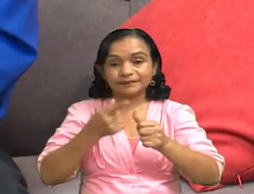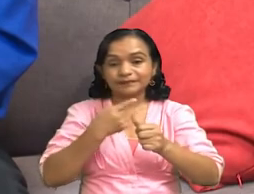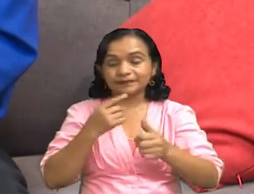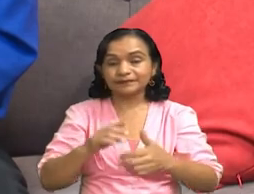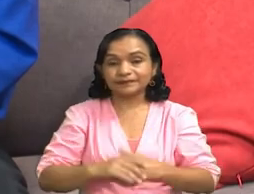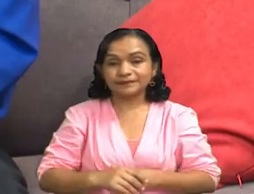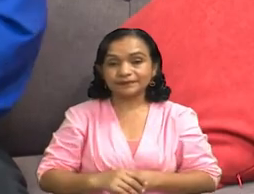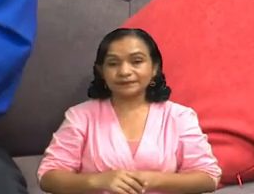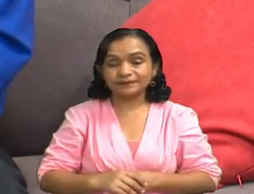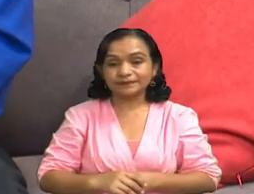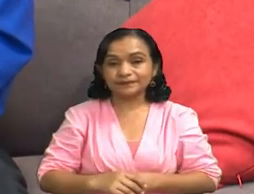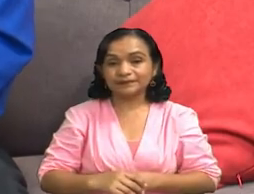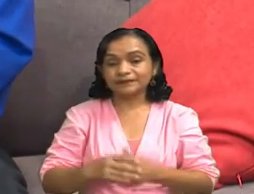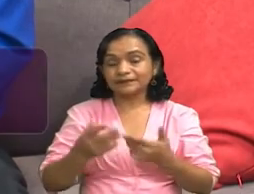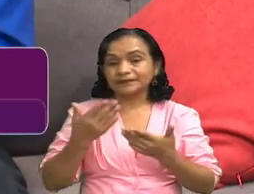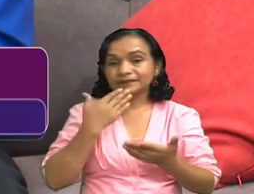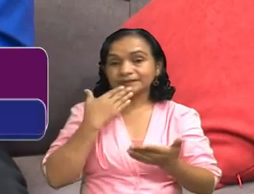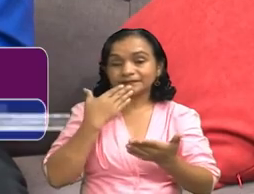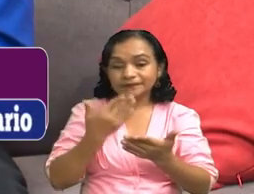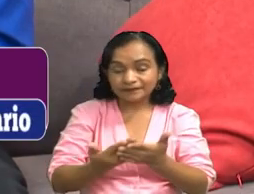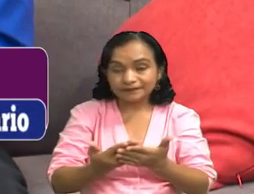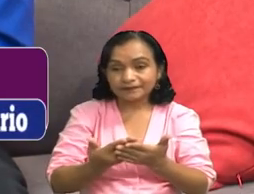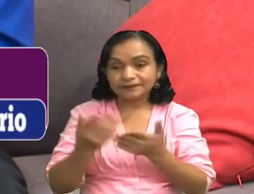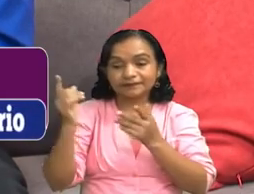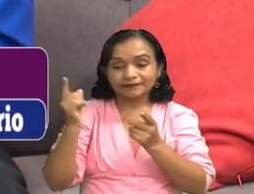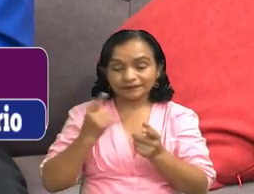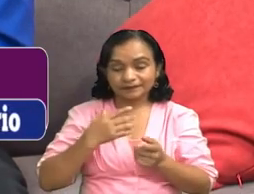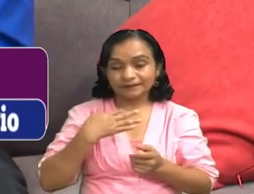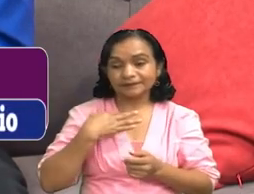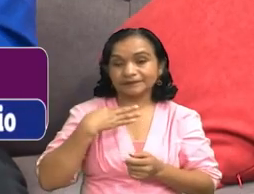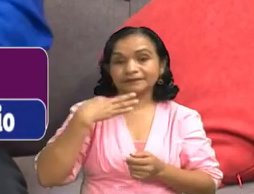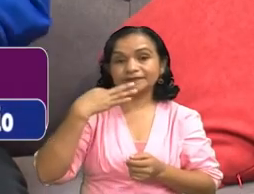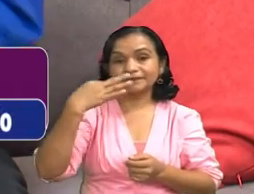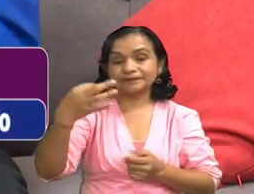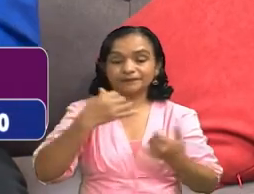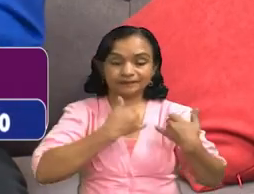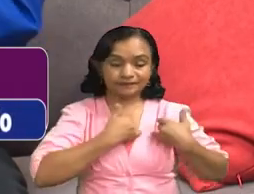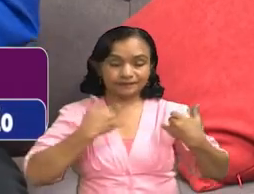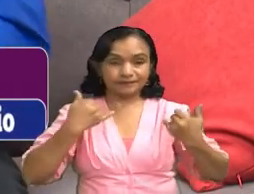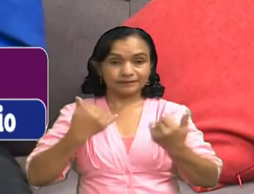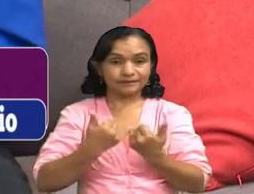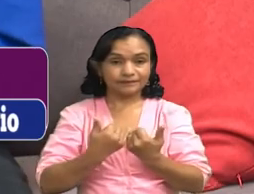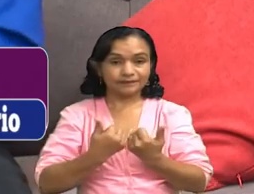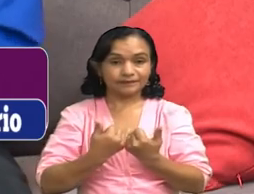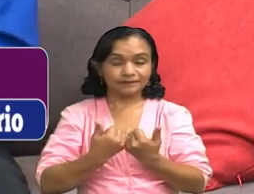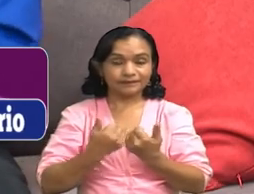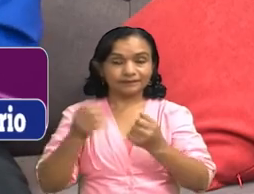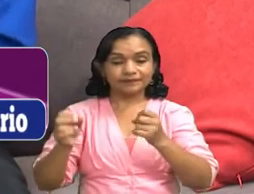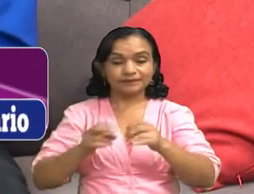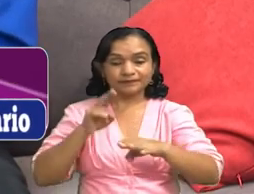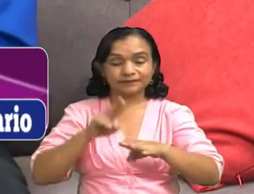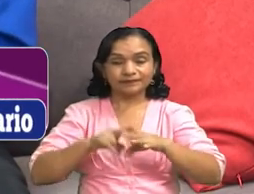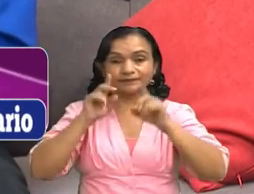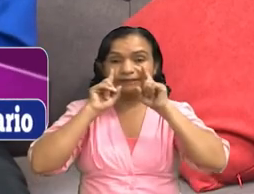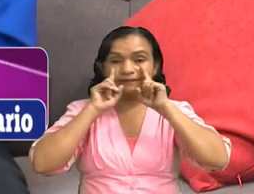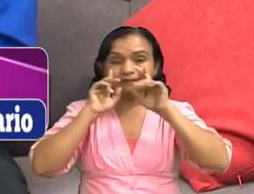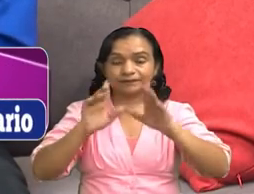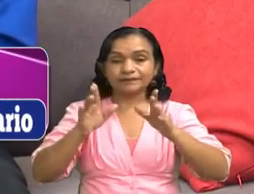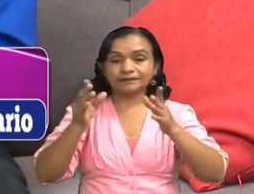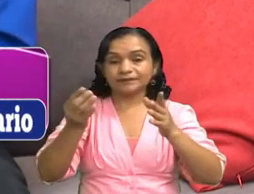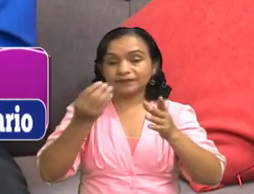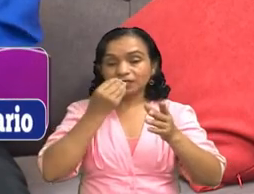agradeciéndole, ¿verdad?, la oportunidad que nos han dado a esta institución que es parte del Sistema Nacional de Producción, Consumo y